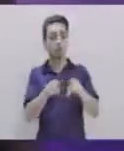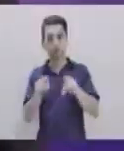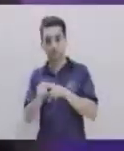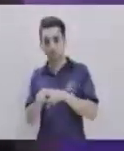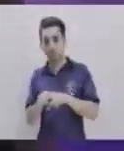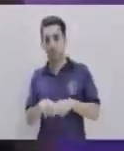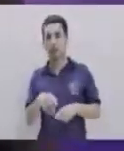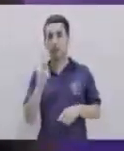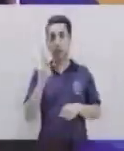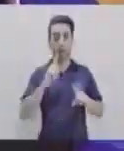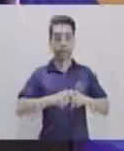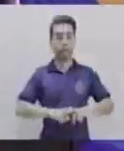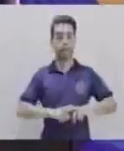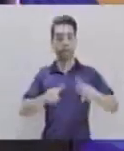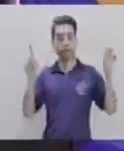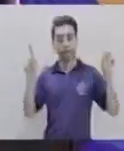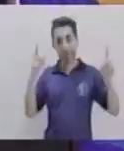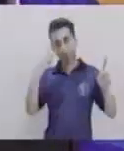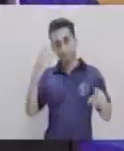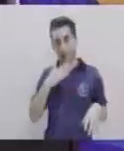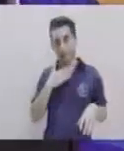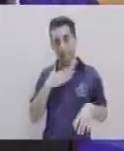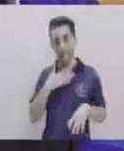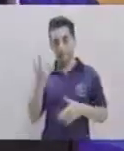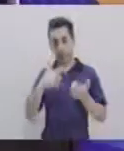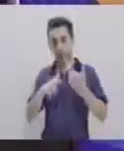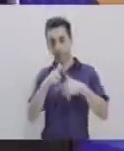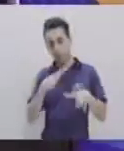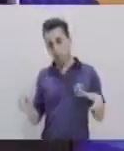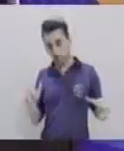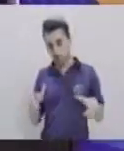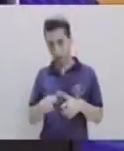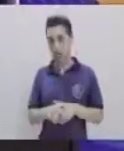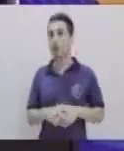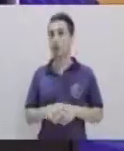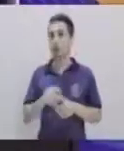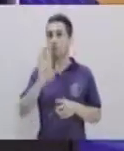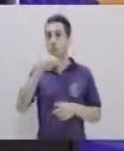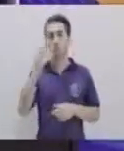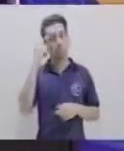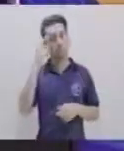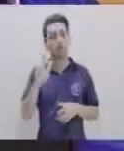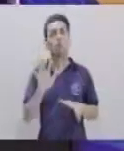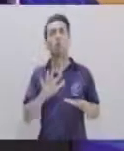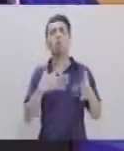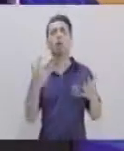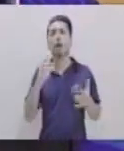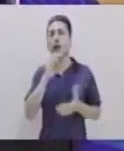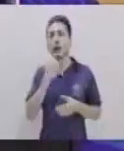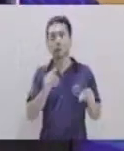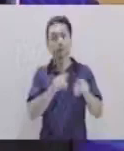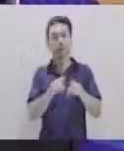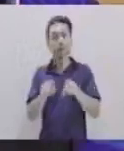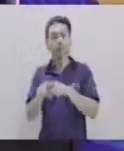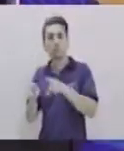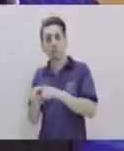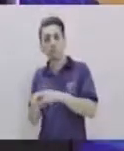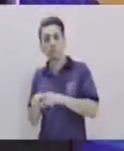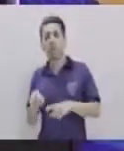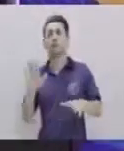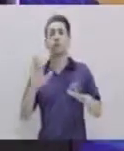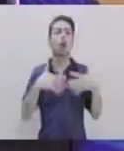y diferencias en nuestro lenguaje. ¿Sabes? ¿Cuáles serán las similitudes y cuáles serán